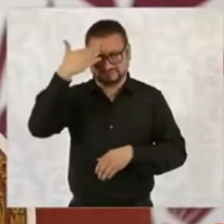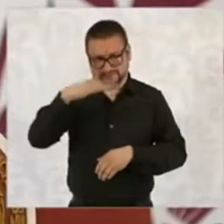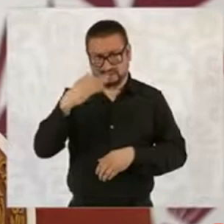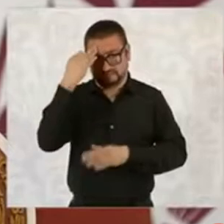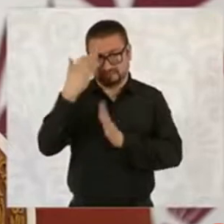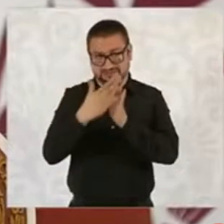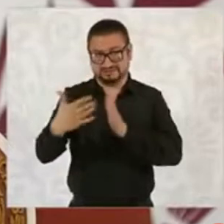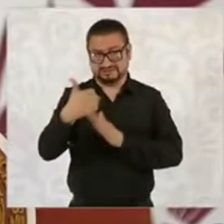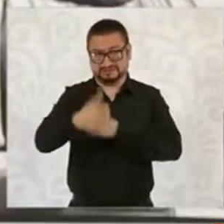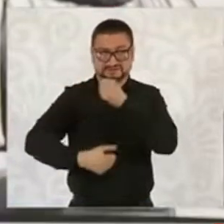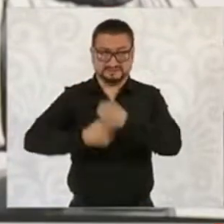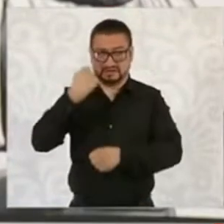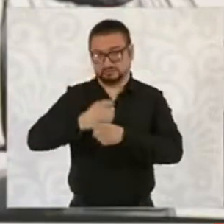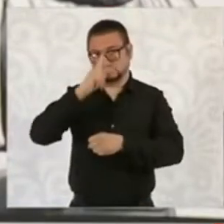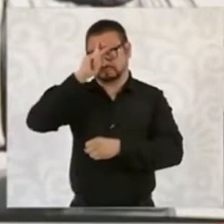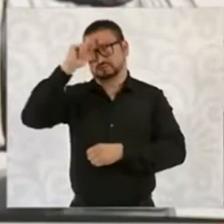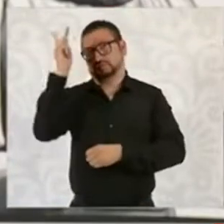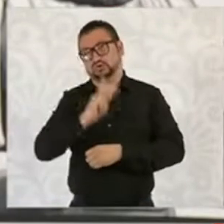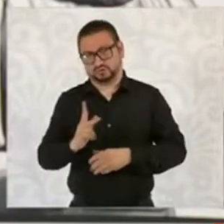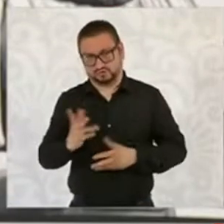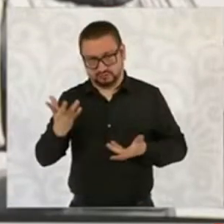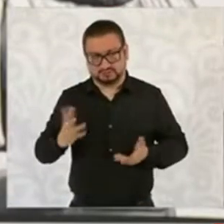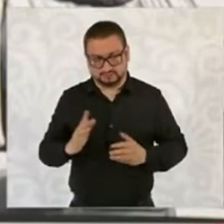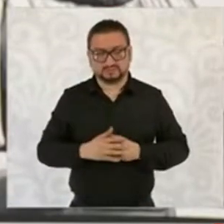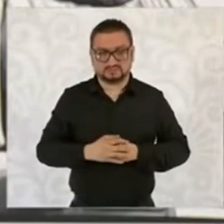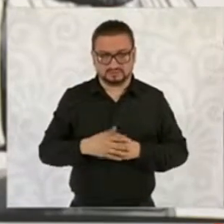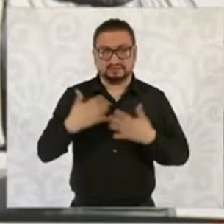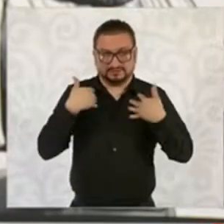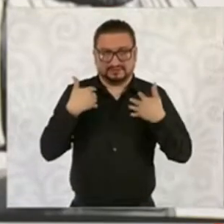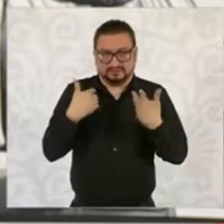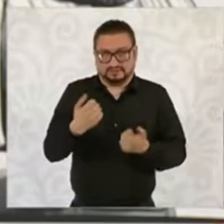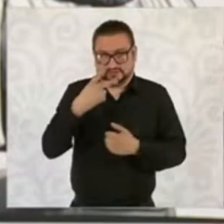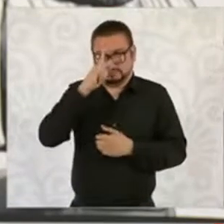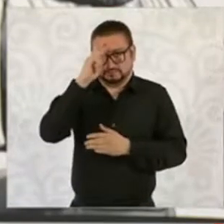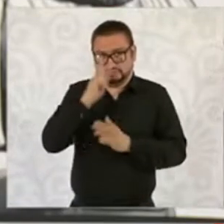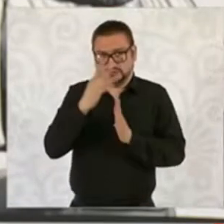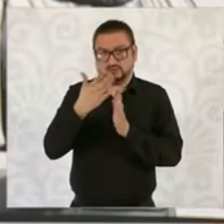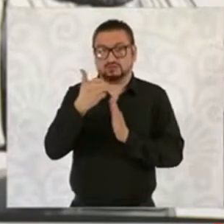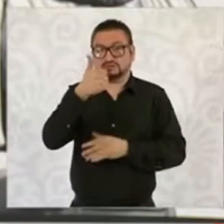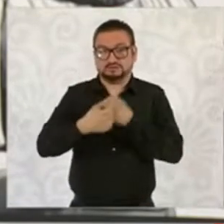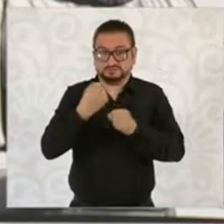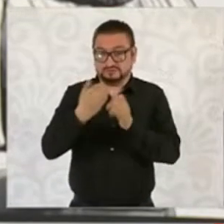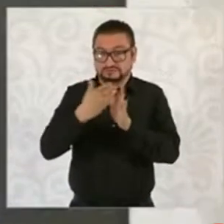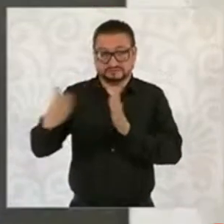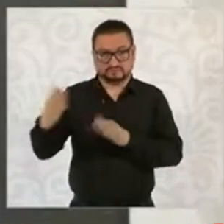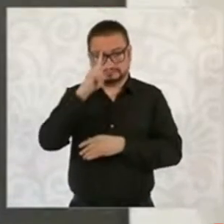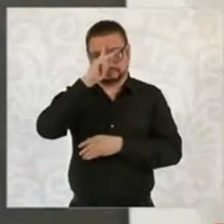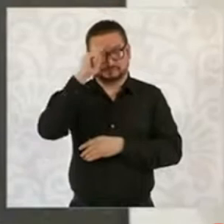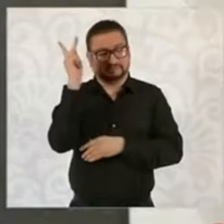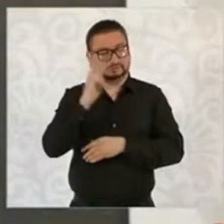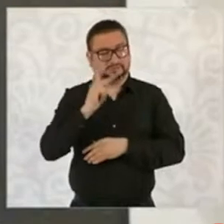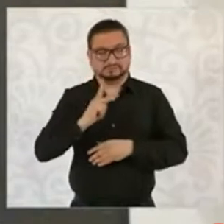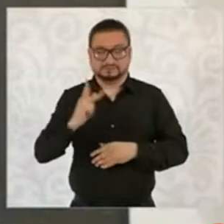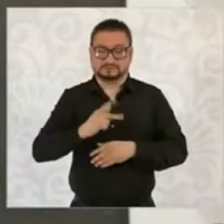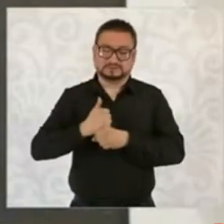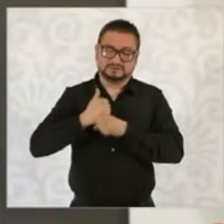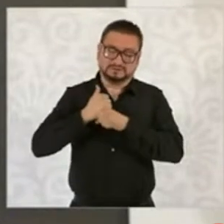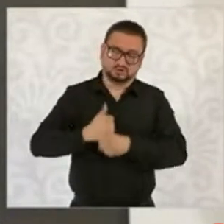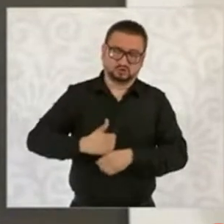Por supuesto de la noche neoliberal, pero de aquel terrible sexenio que le causó tanto